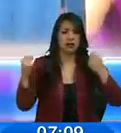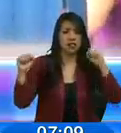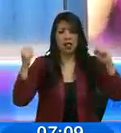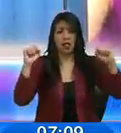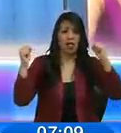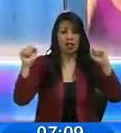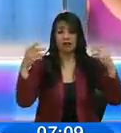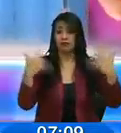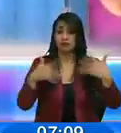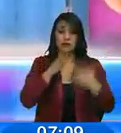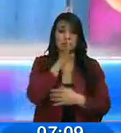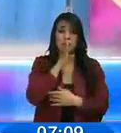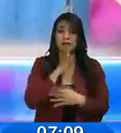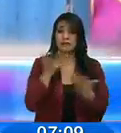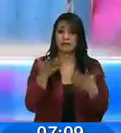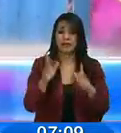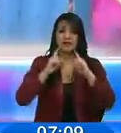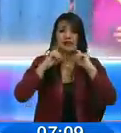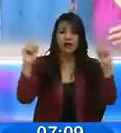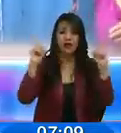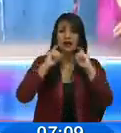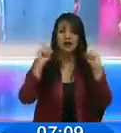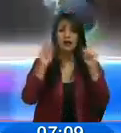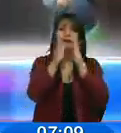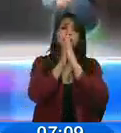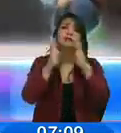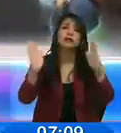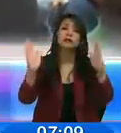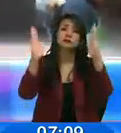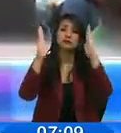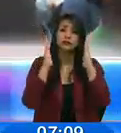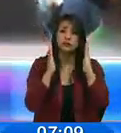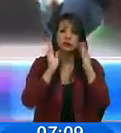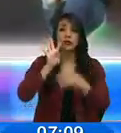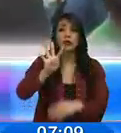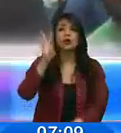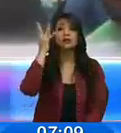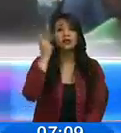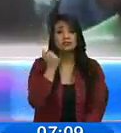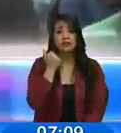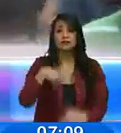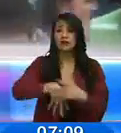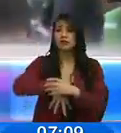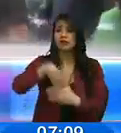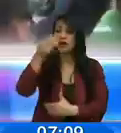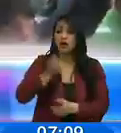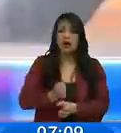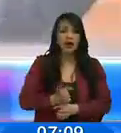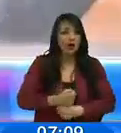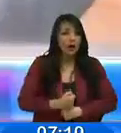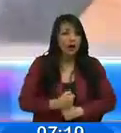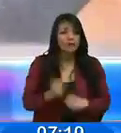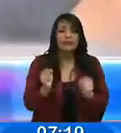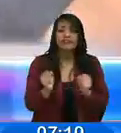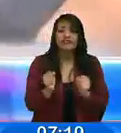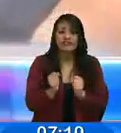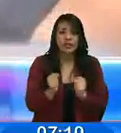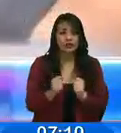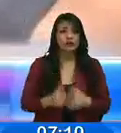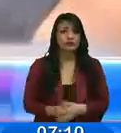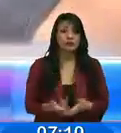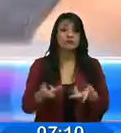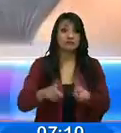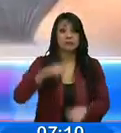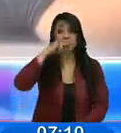hace perder la paciencia. Mediante gritos solicitan ser atendidos, pues dicen estar 4 días a la intemperie con hambre y frío. Entre este grupo numeroso